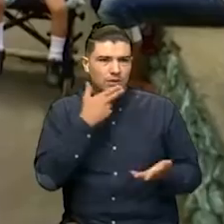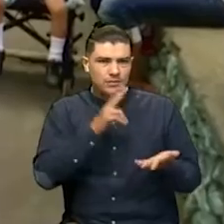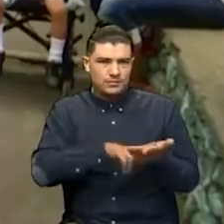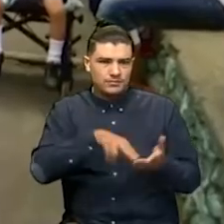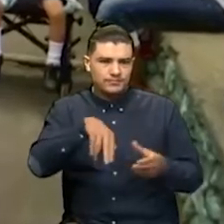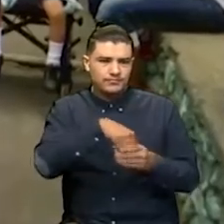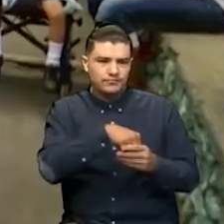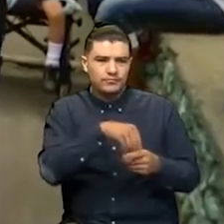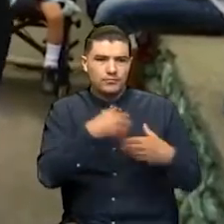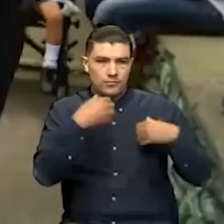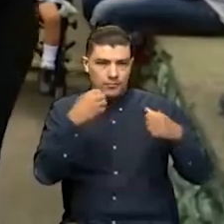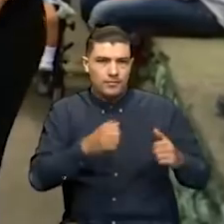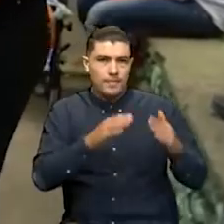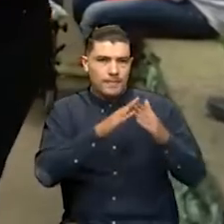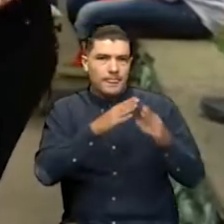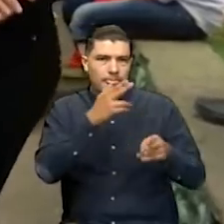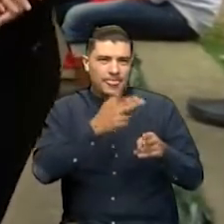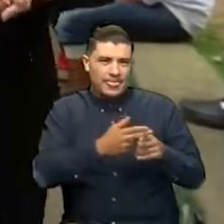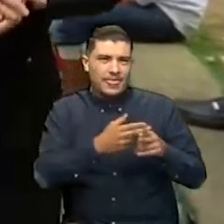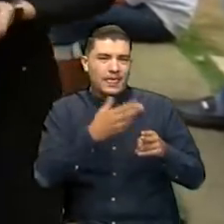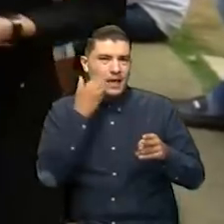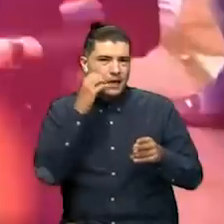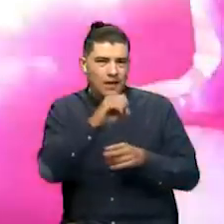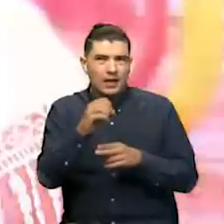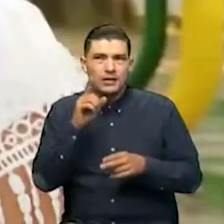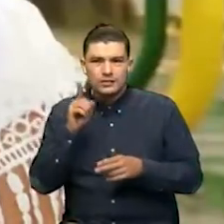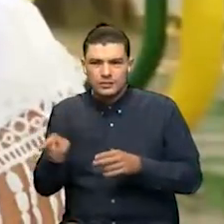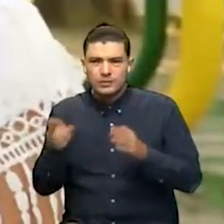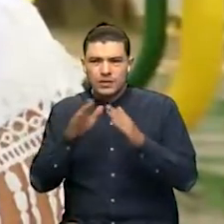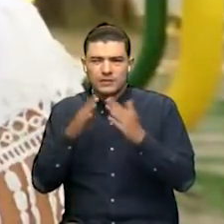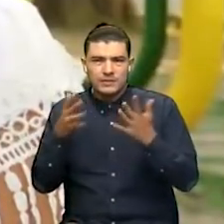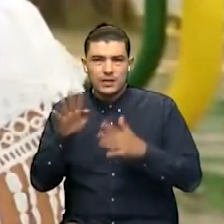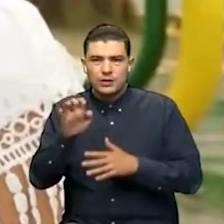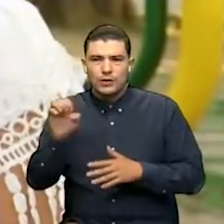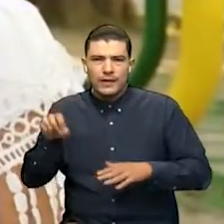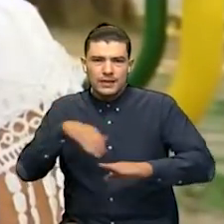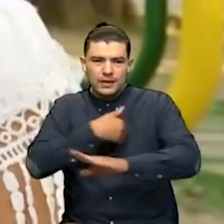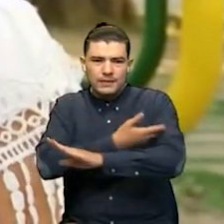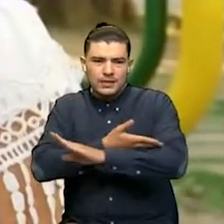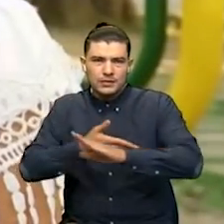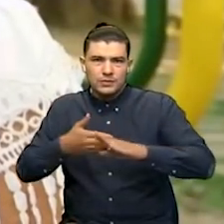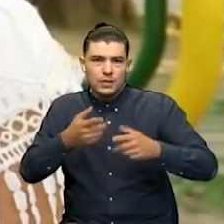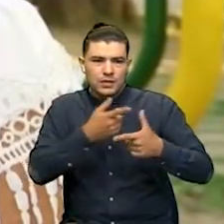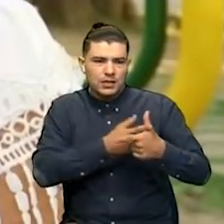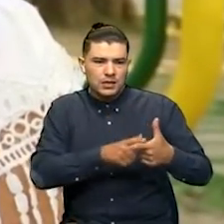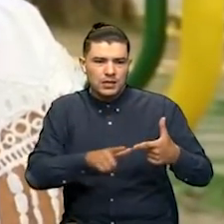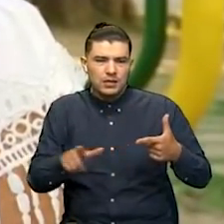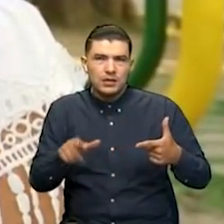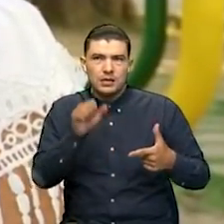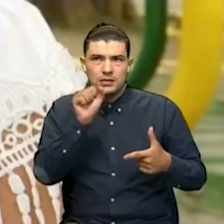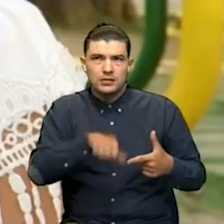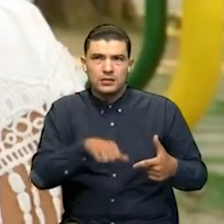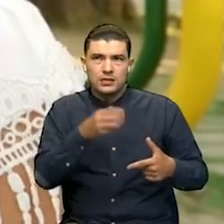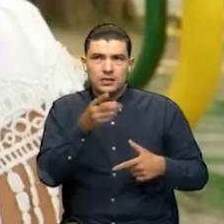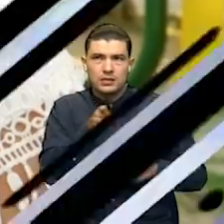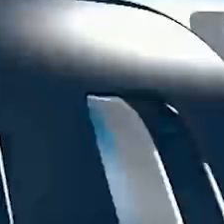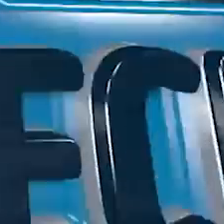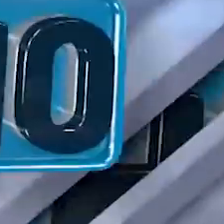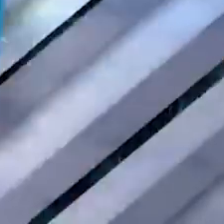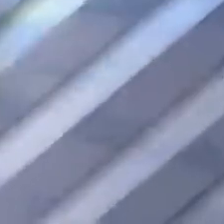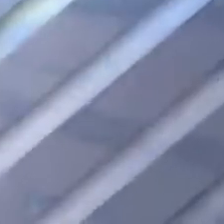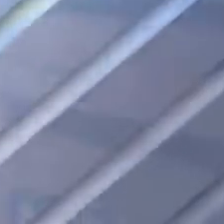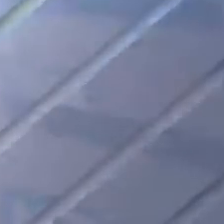nombre de mi abuelo. Está valuada más o menos en 90 millones y son para repatriar entre 13 personas.